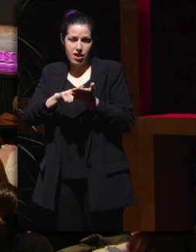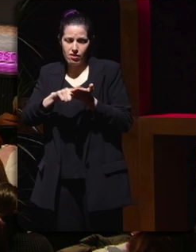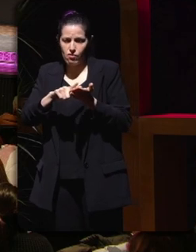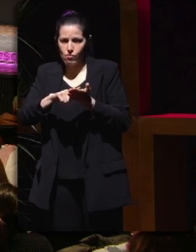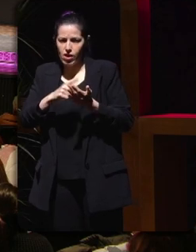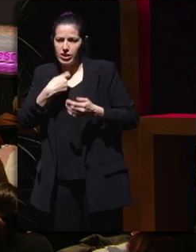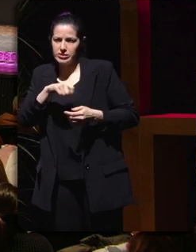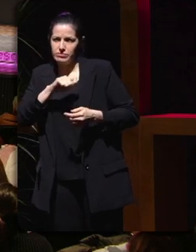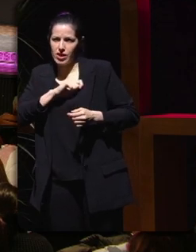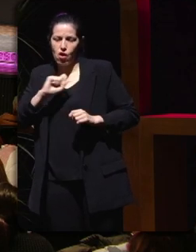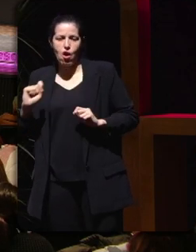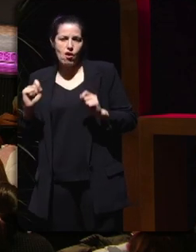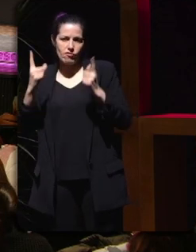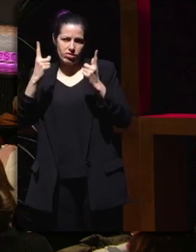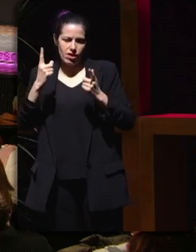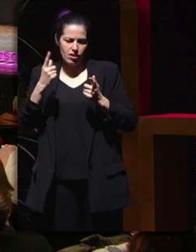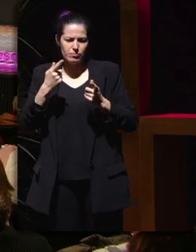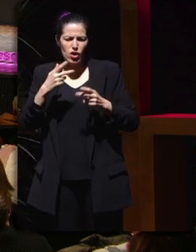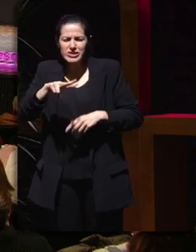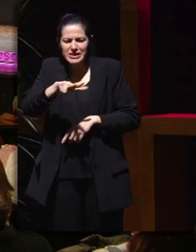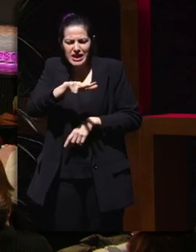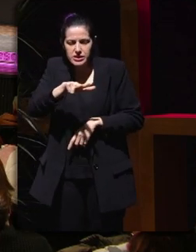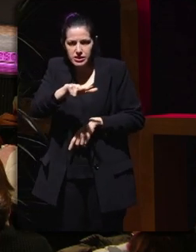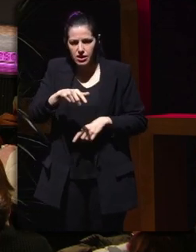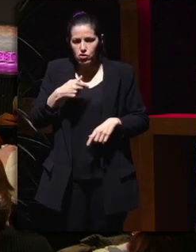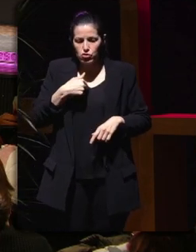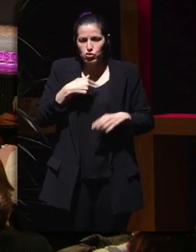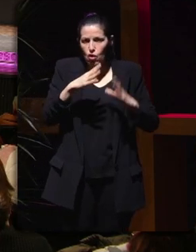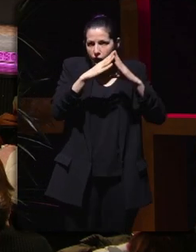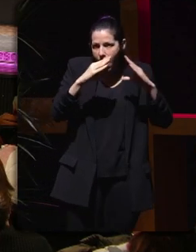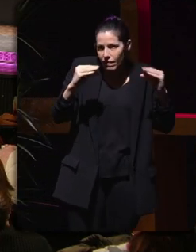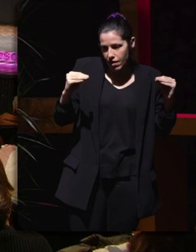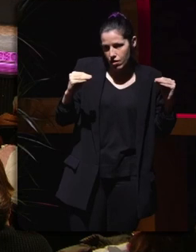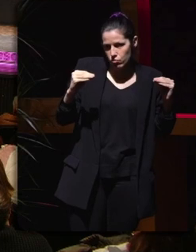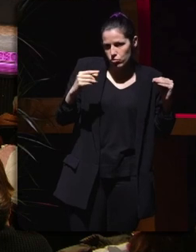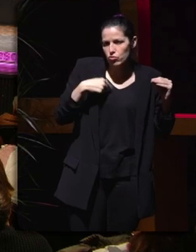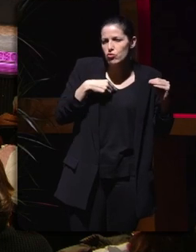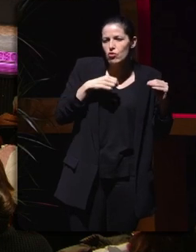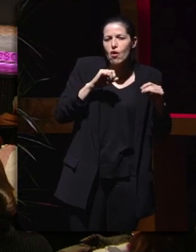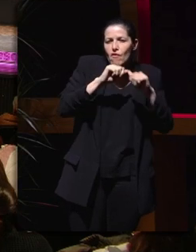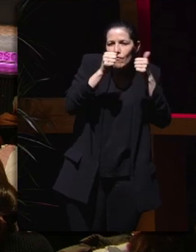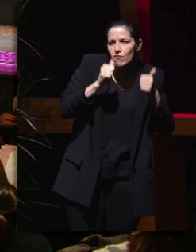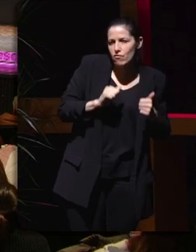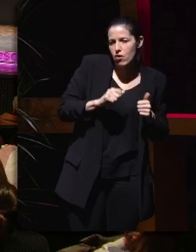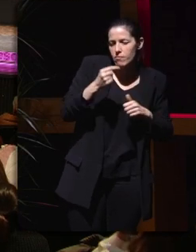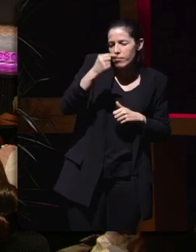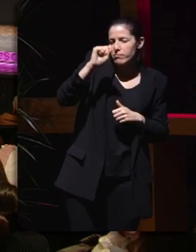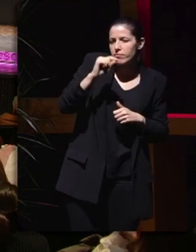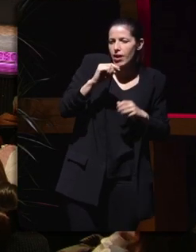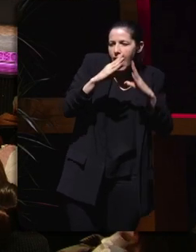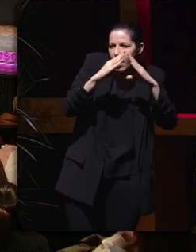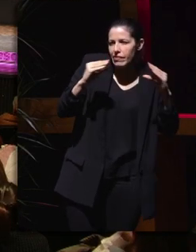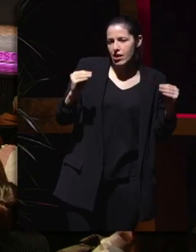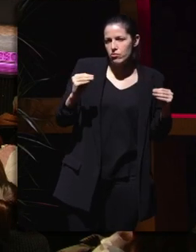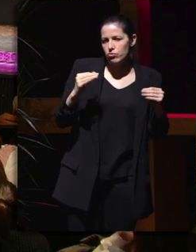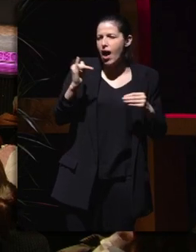es el Castellano y en Andalucía yo escribo en castellano pero yo hablo en andaluz todo eso son relaciones de poder que no